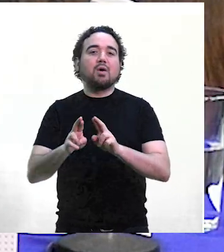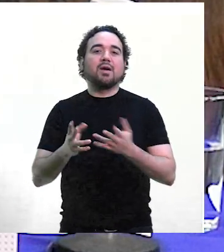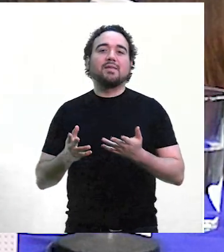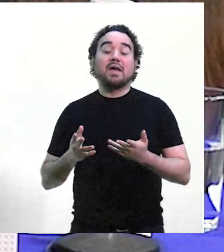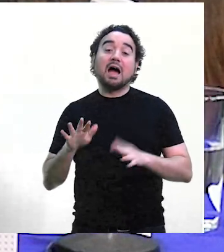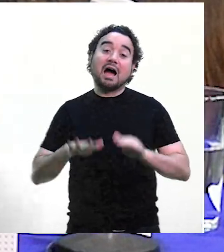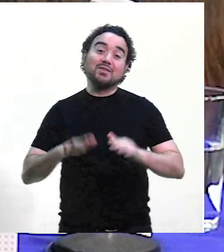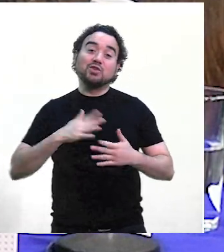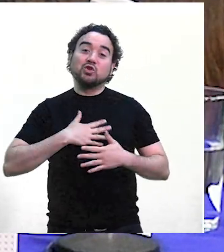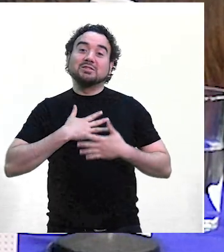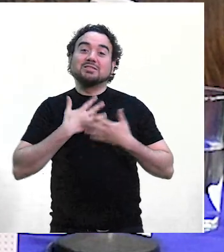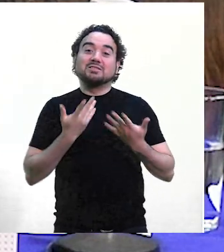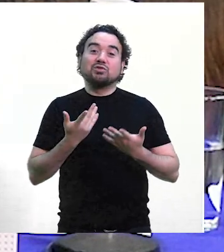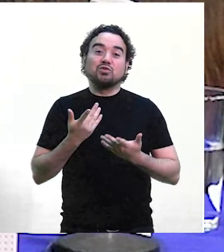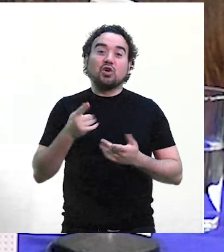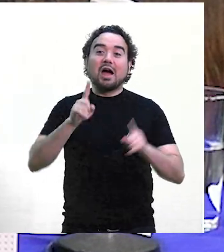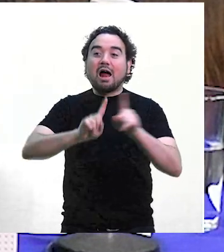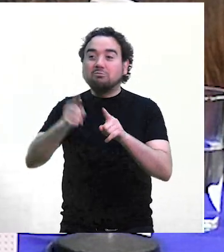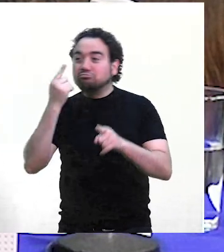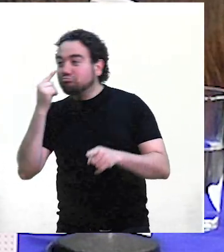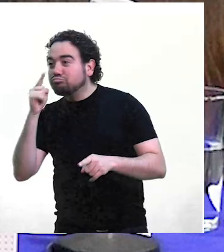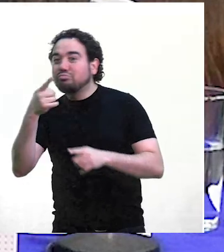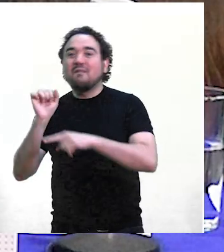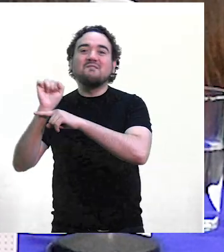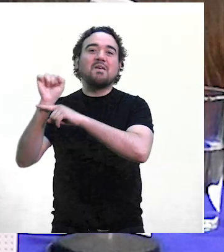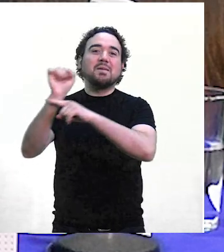claro. nos cuesta. Y a veces siento